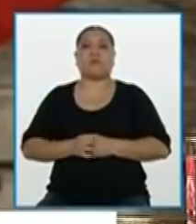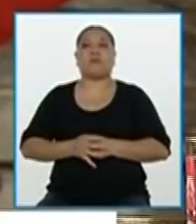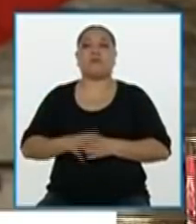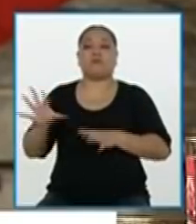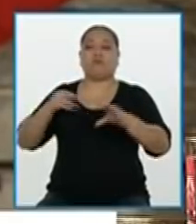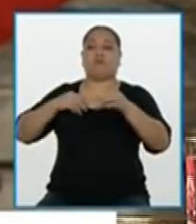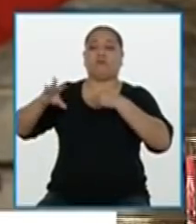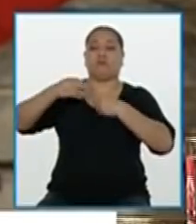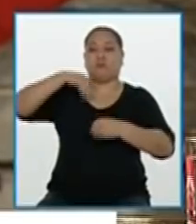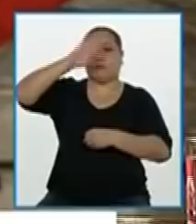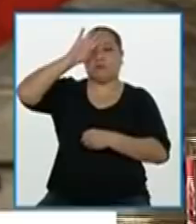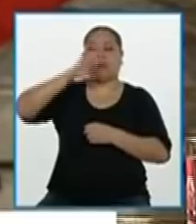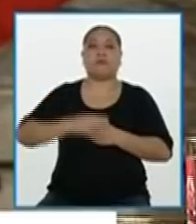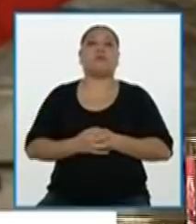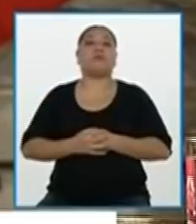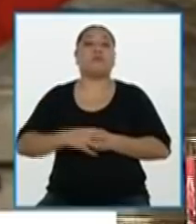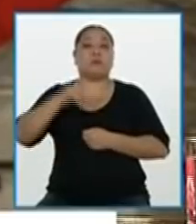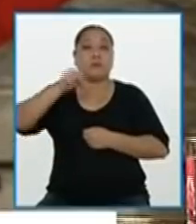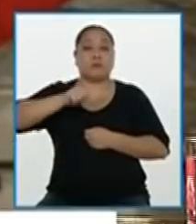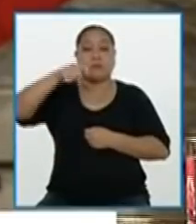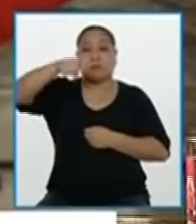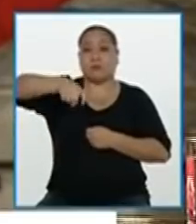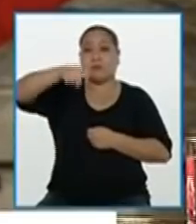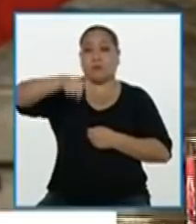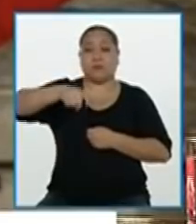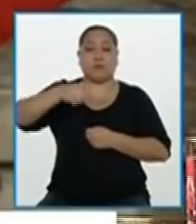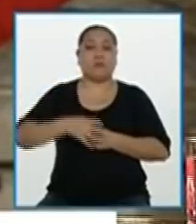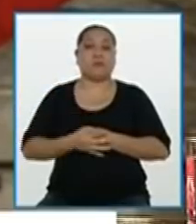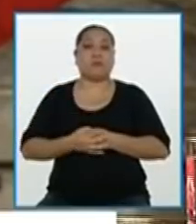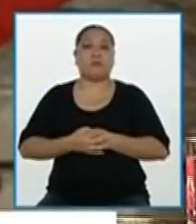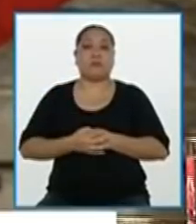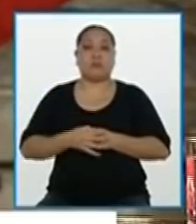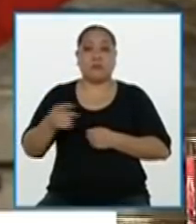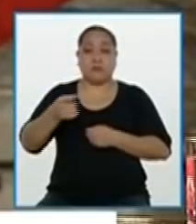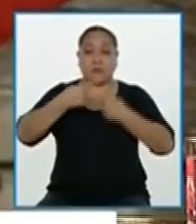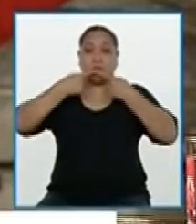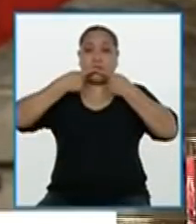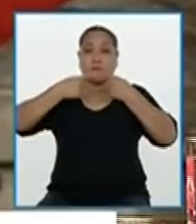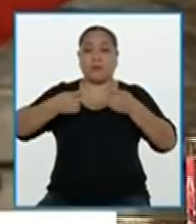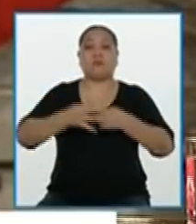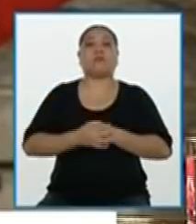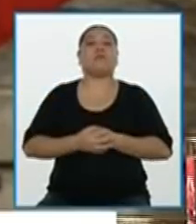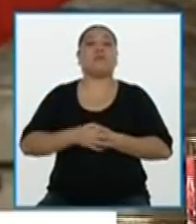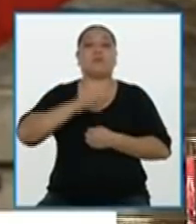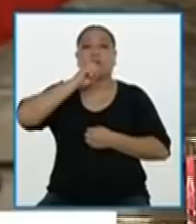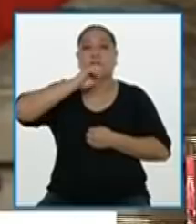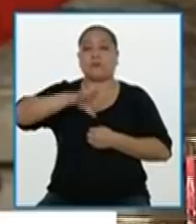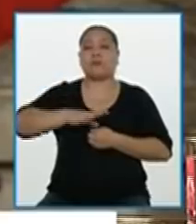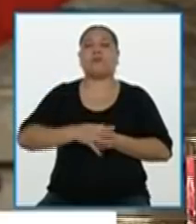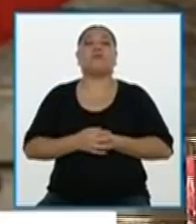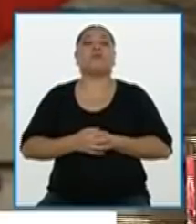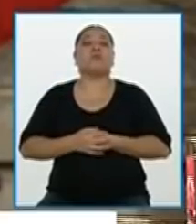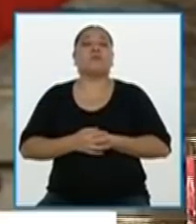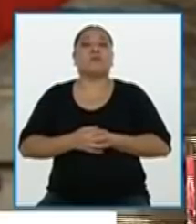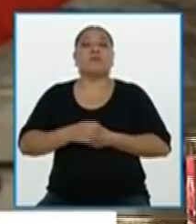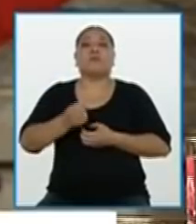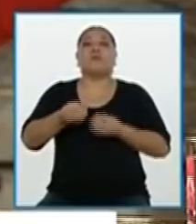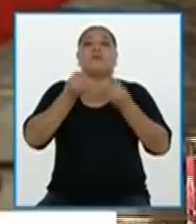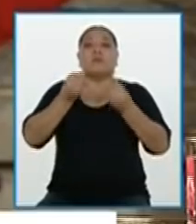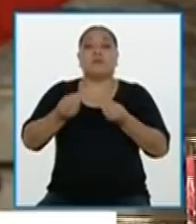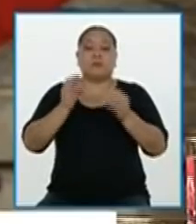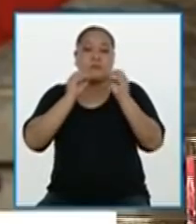que sí va a tener, digamos, algún tipo de impacto en los restaurantes, que en su gran mayoría, y da esta cifra interesante, el